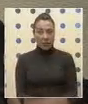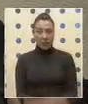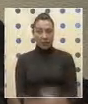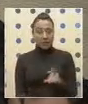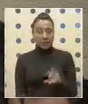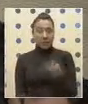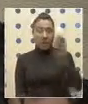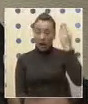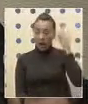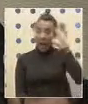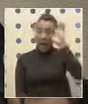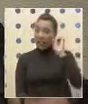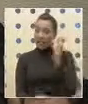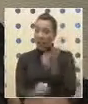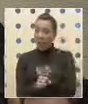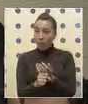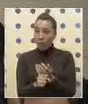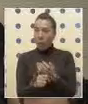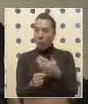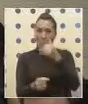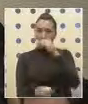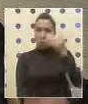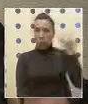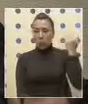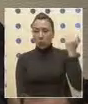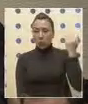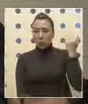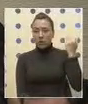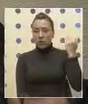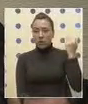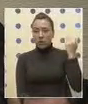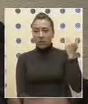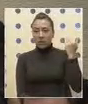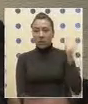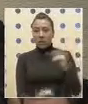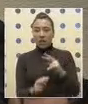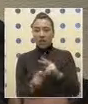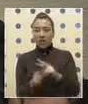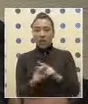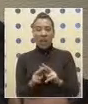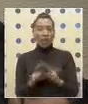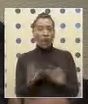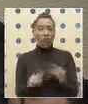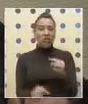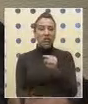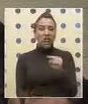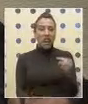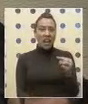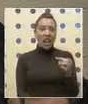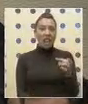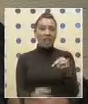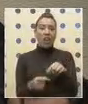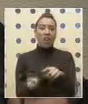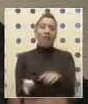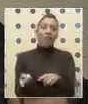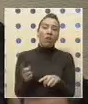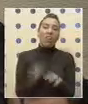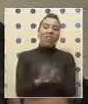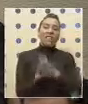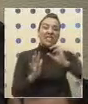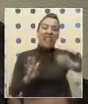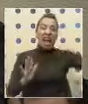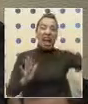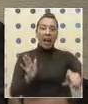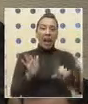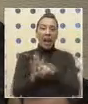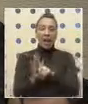tuvo Argentina, por ejemplo, hace mucho tiempo atrás, y que la llevó a consecuencias negativas, a venir de vuelta y a derogar esa